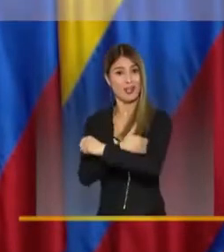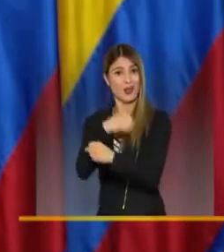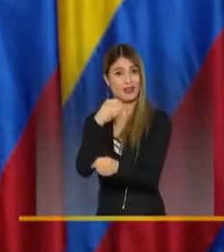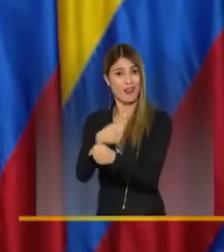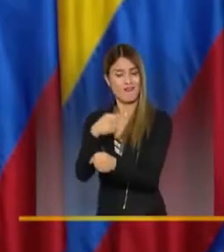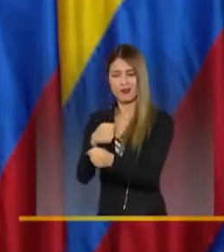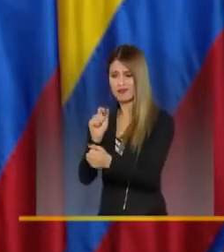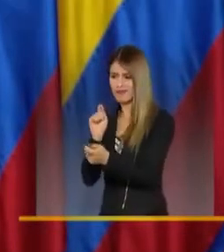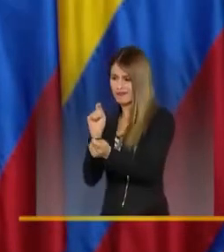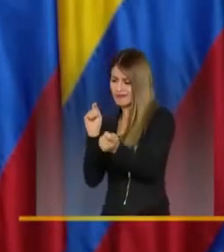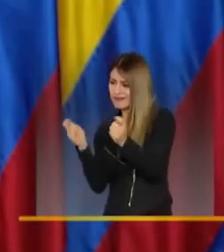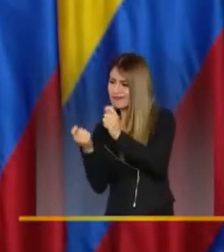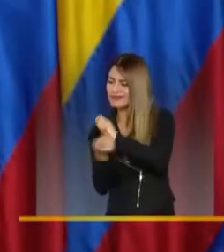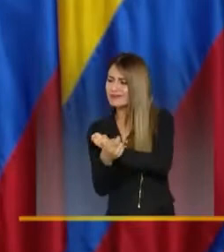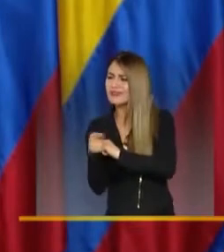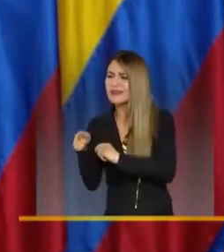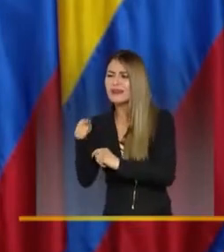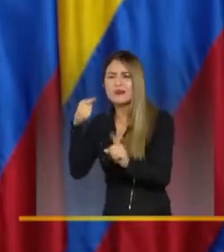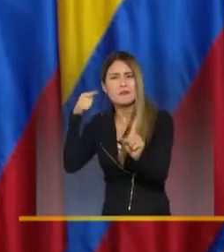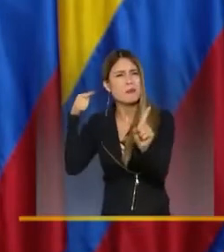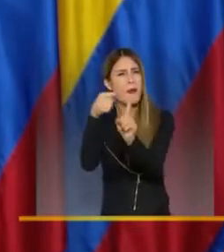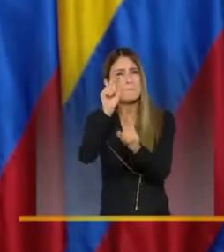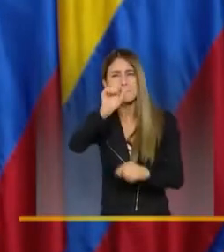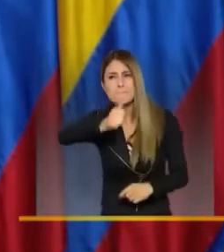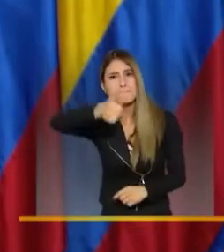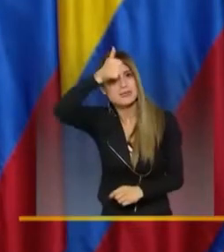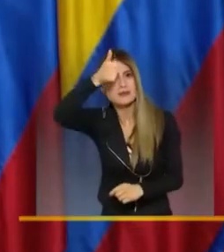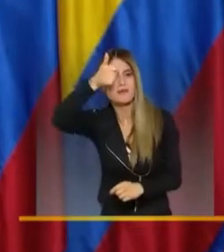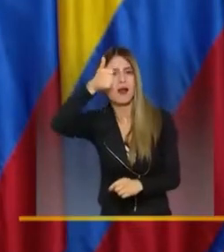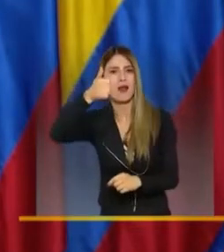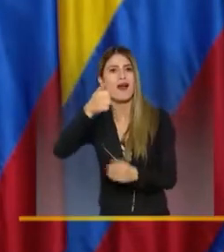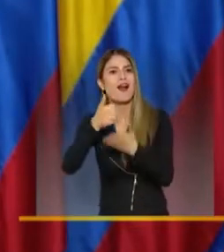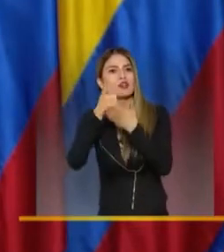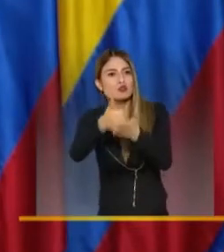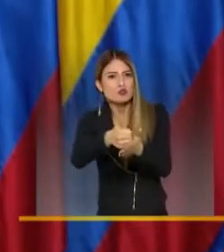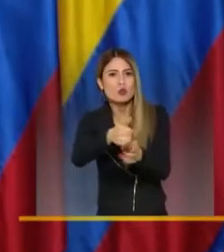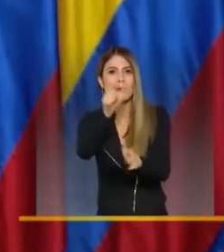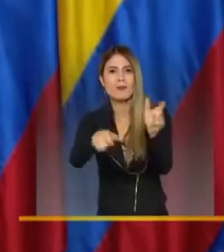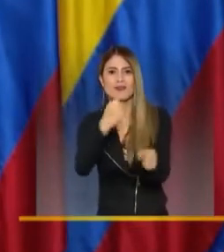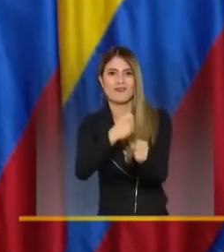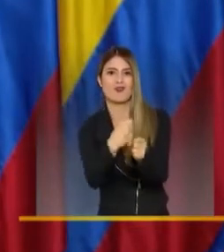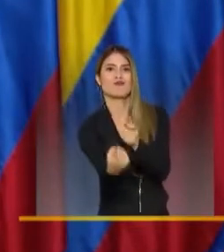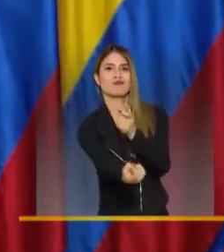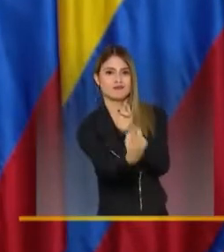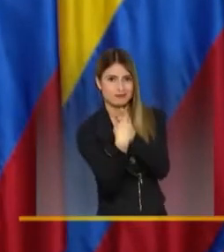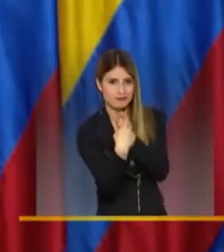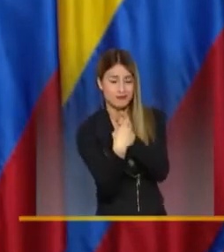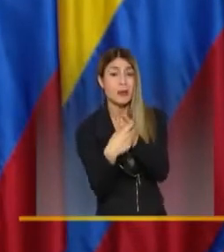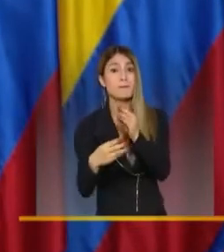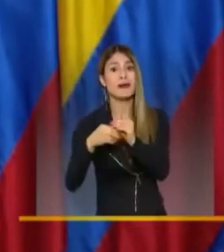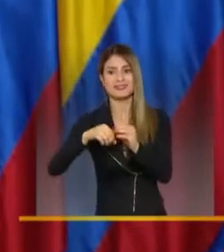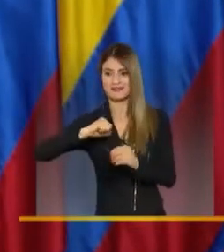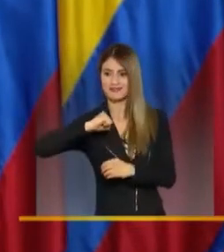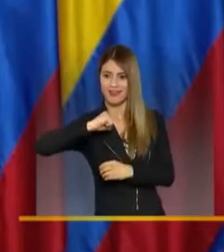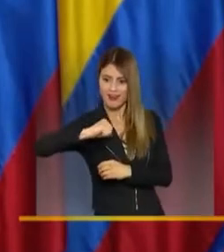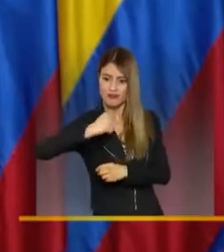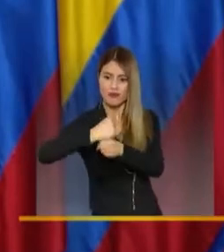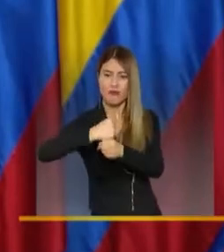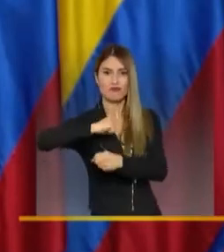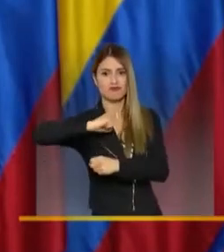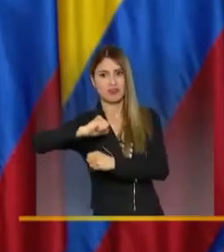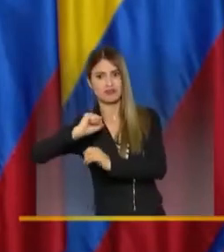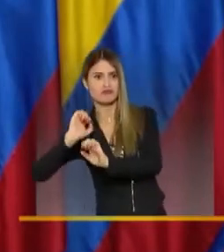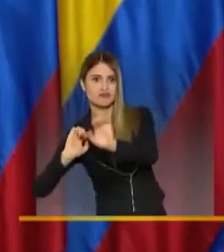del empleo y la defensa de los derechos laborales la importancia que deben tener en un país que, como Colombia,